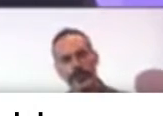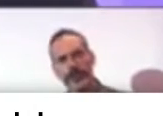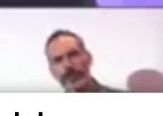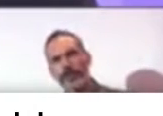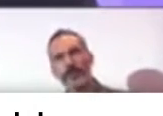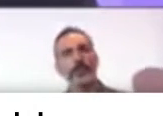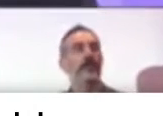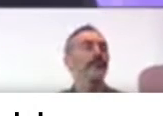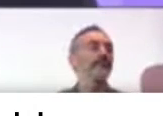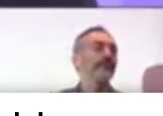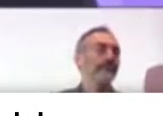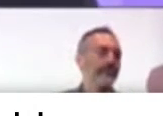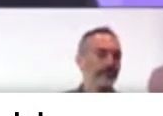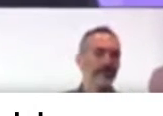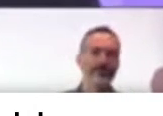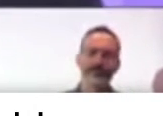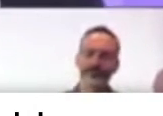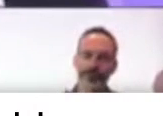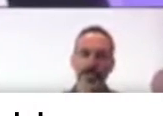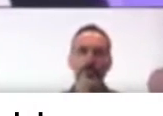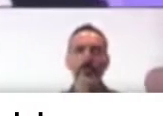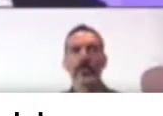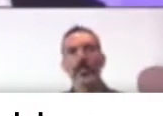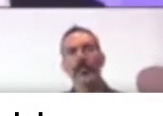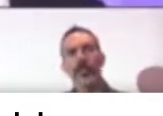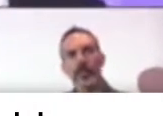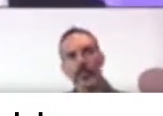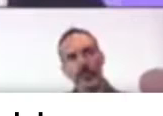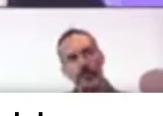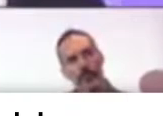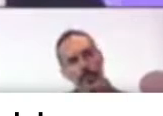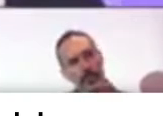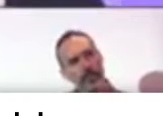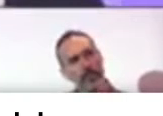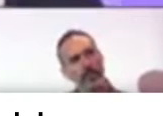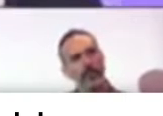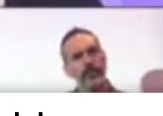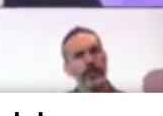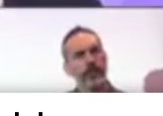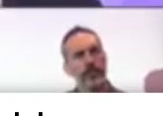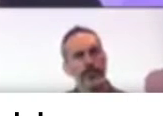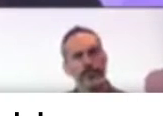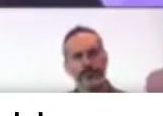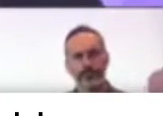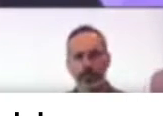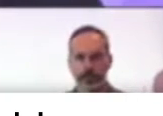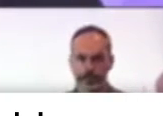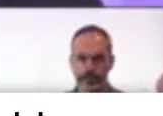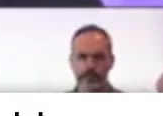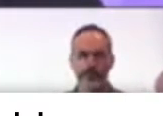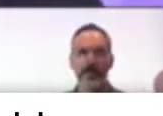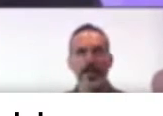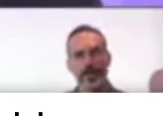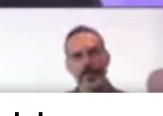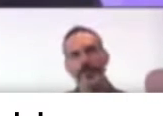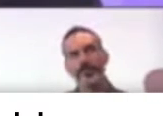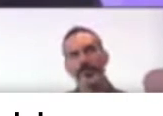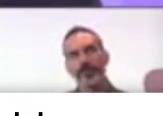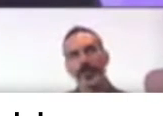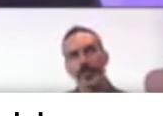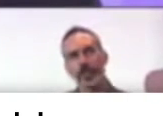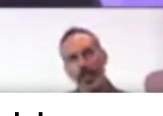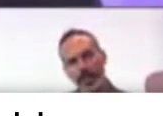orgulloso por la educación y ejemplo de vida que me hacen ser lo que soy. Quiero agradecer a